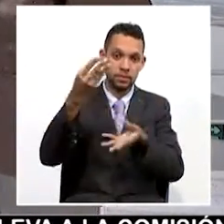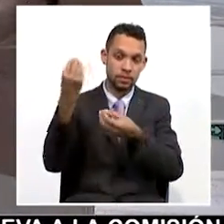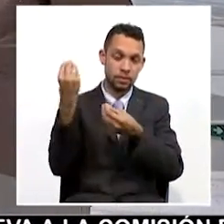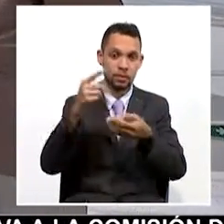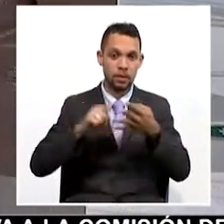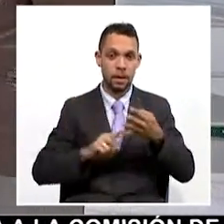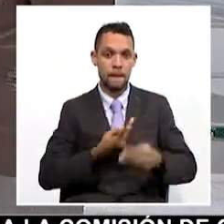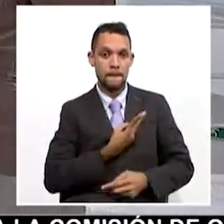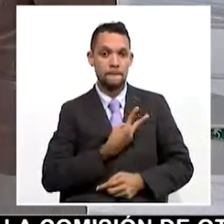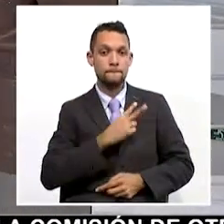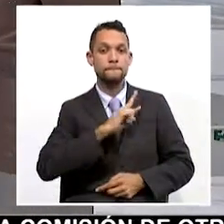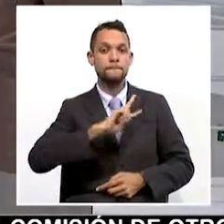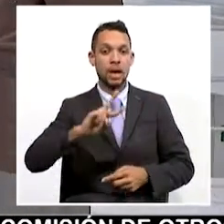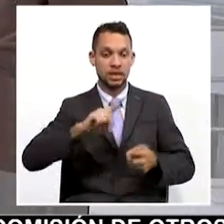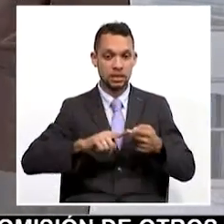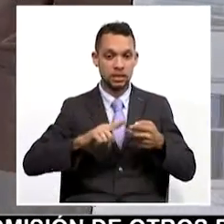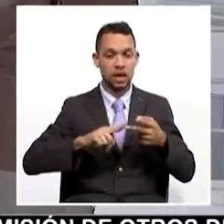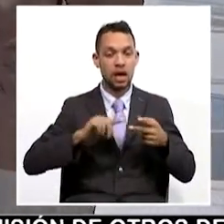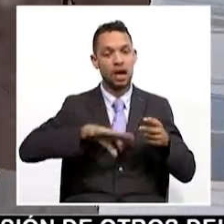Valle, segundo Antioquia,